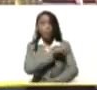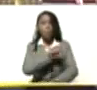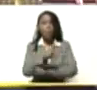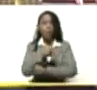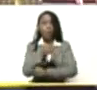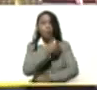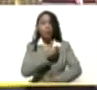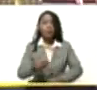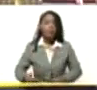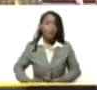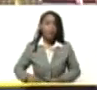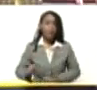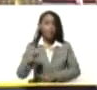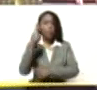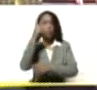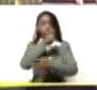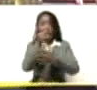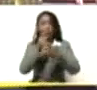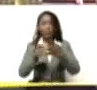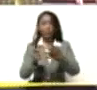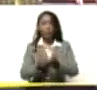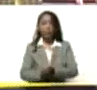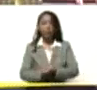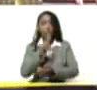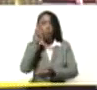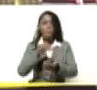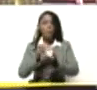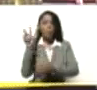nacional. Primera línea,